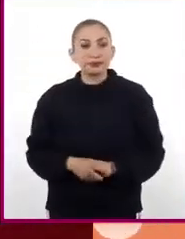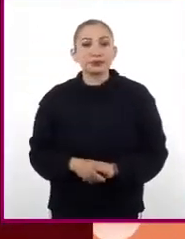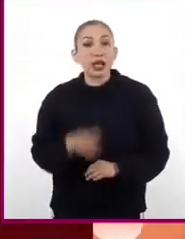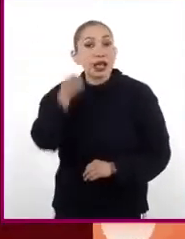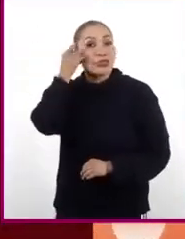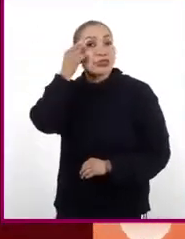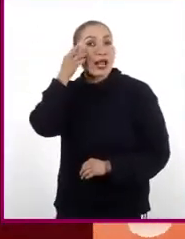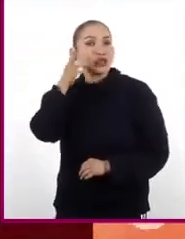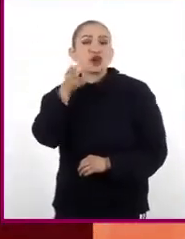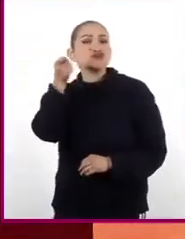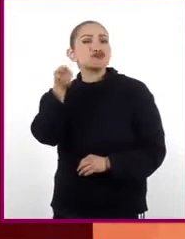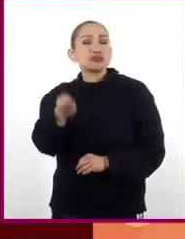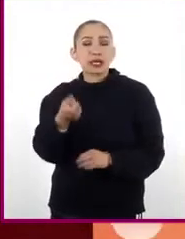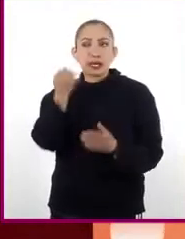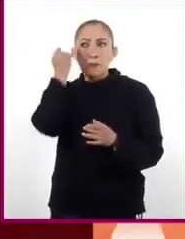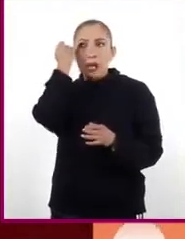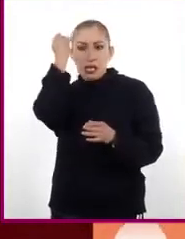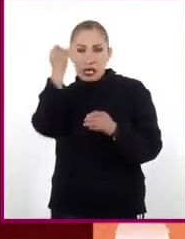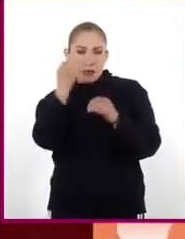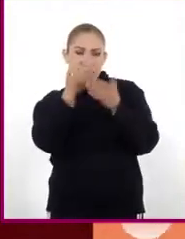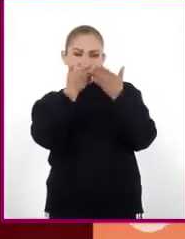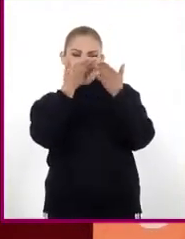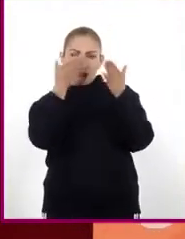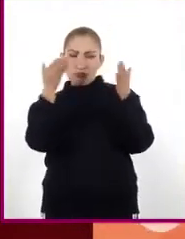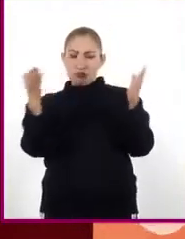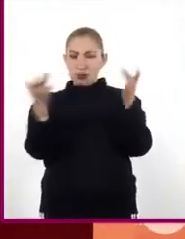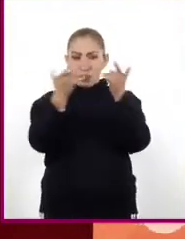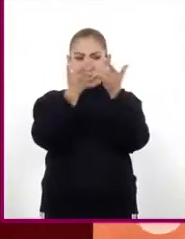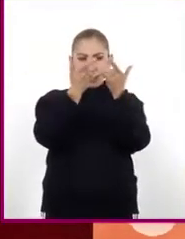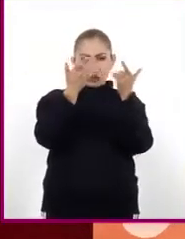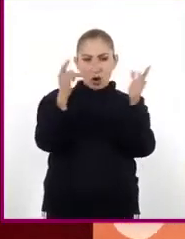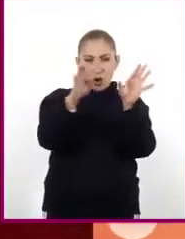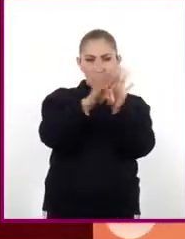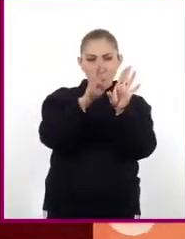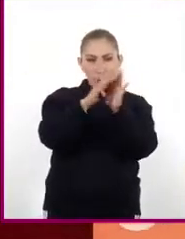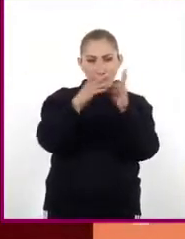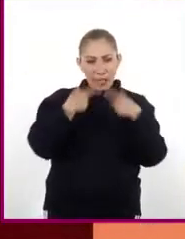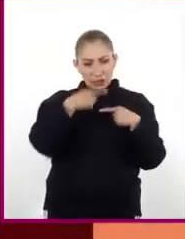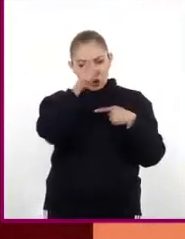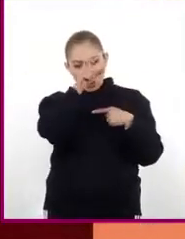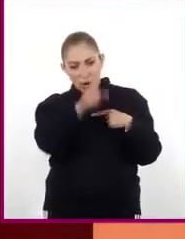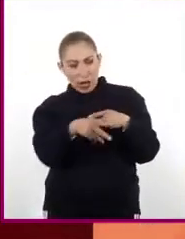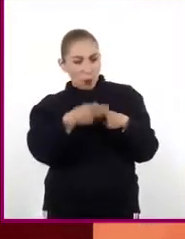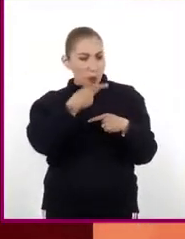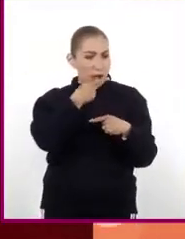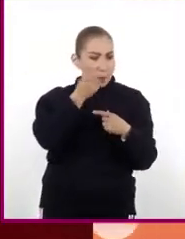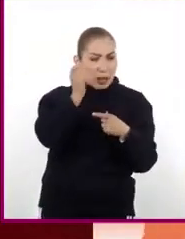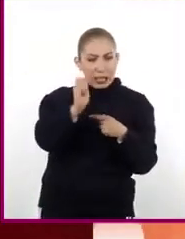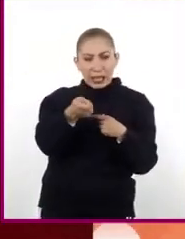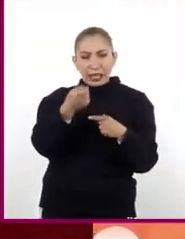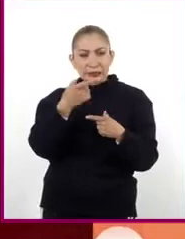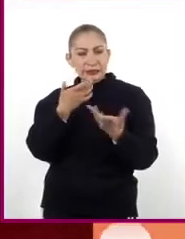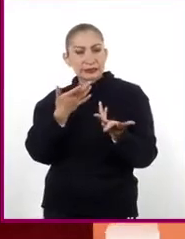El director imagina cómo son los personajes, cómo hablan,